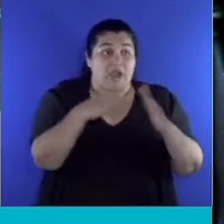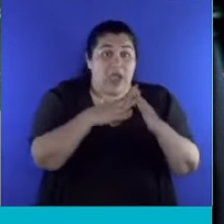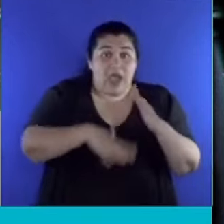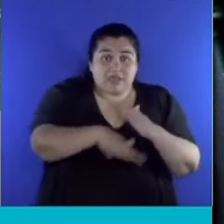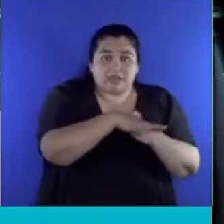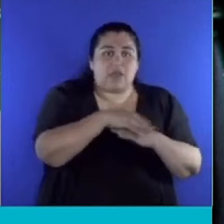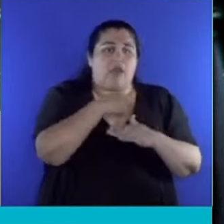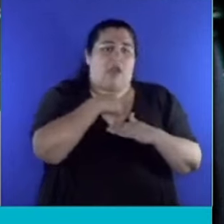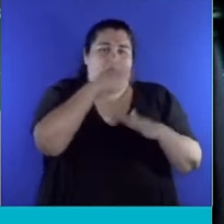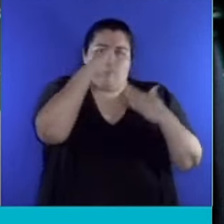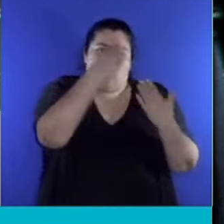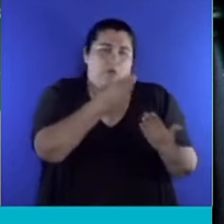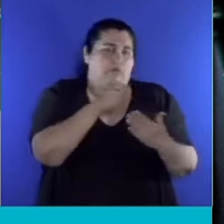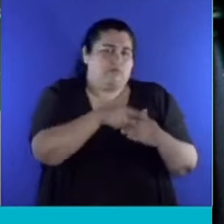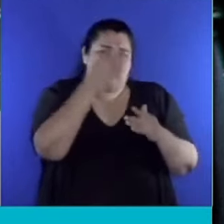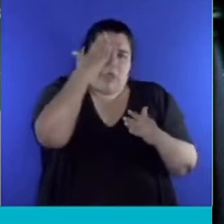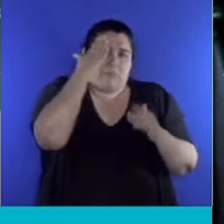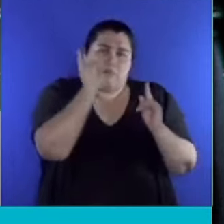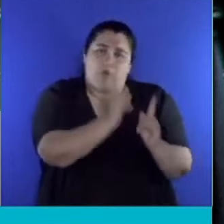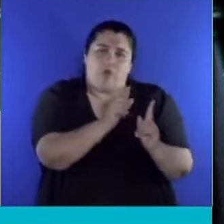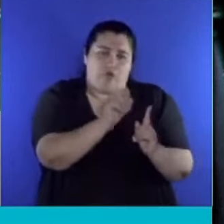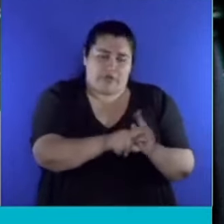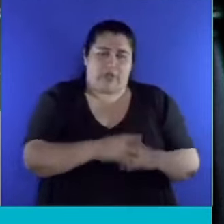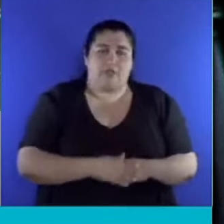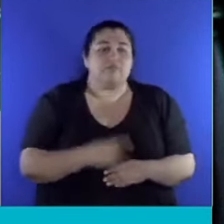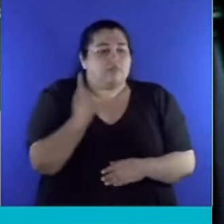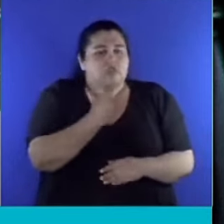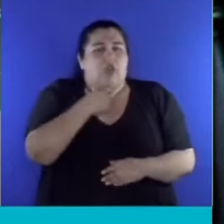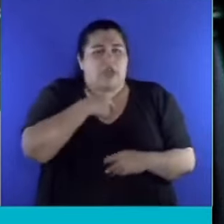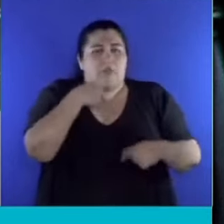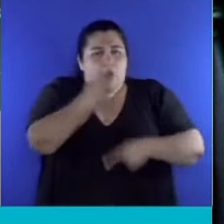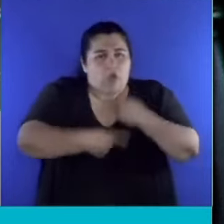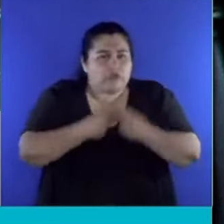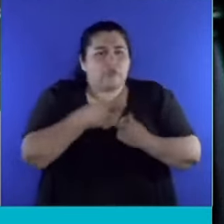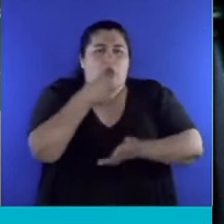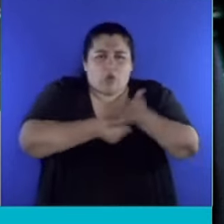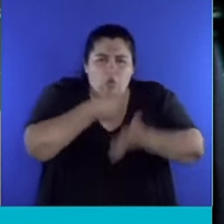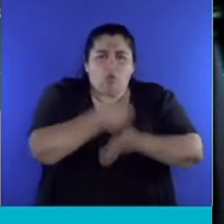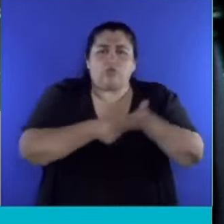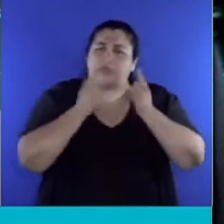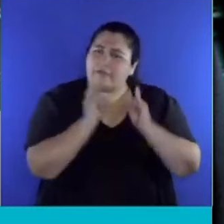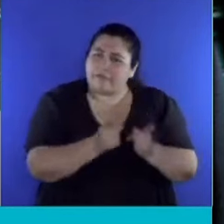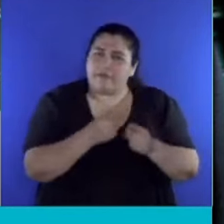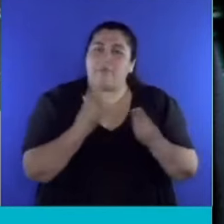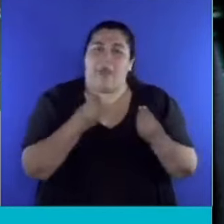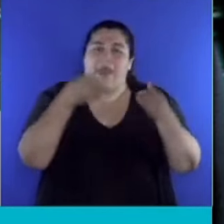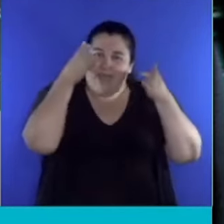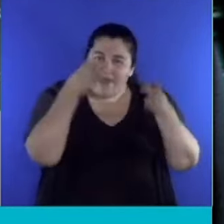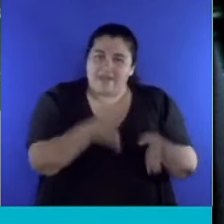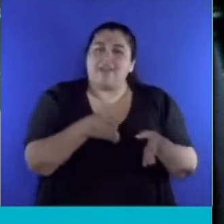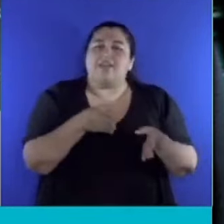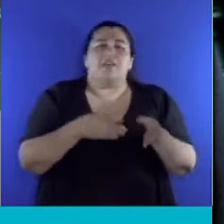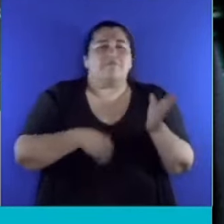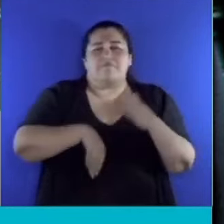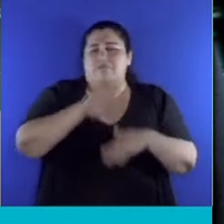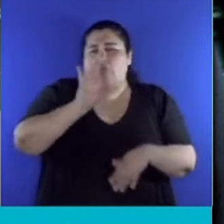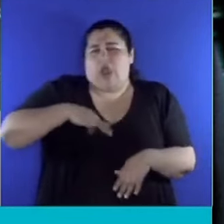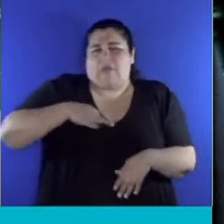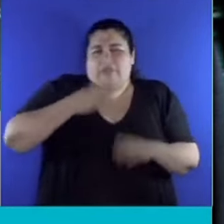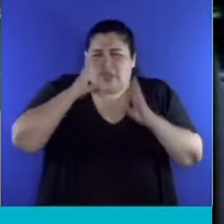funcione como un sitio de la memoria queremos continuar esa pelea esa lucha a la que le dedicó toda su vida